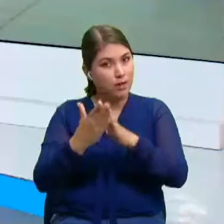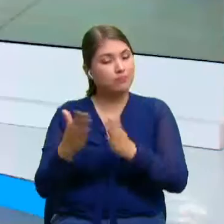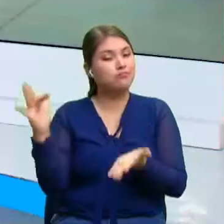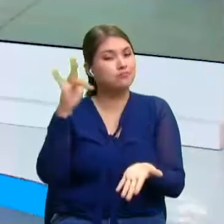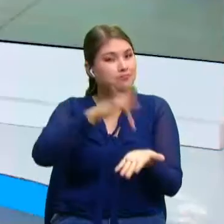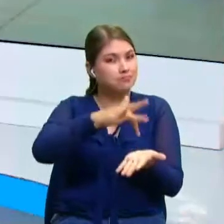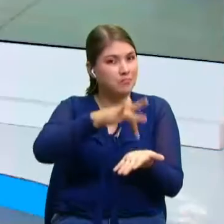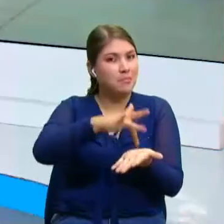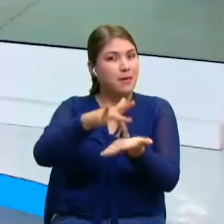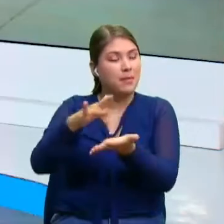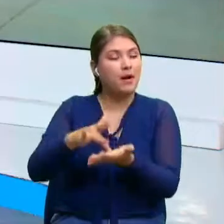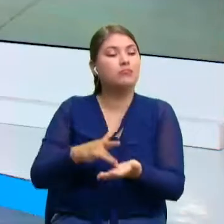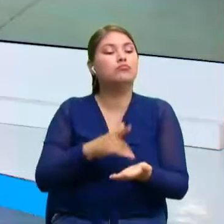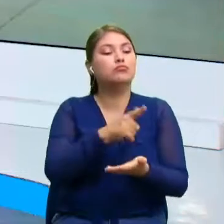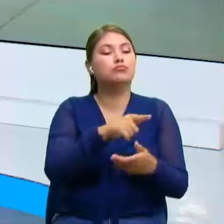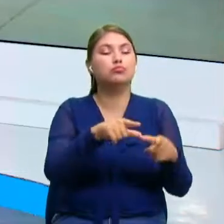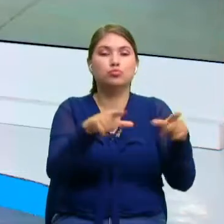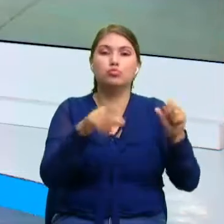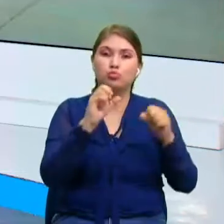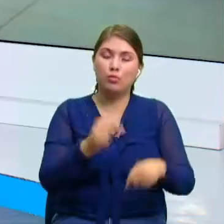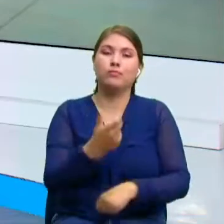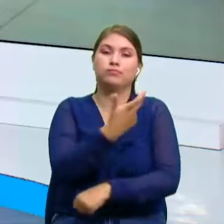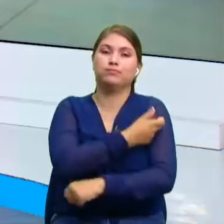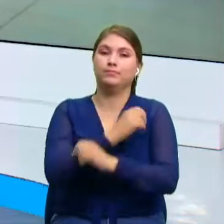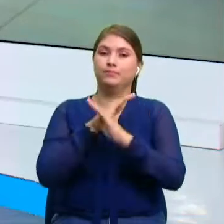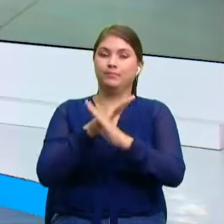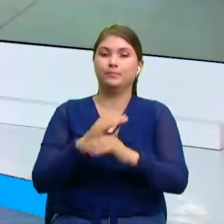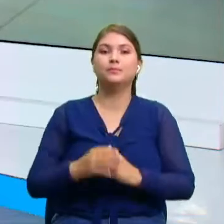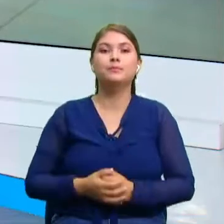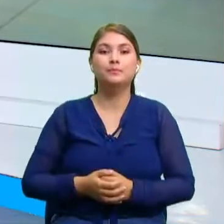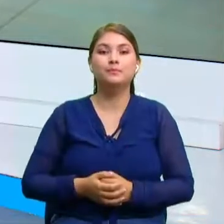los diferentes puntos para que se pueda inmunizar